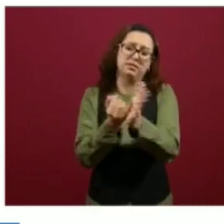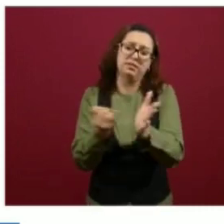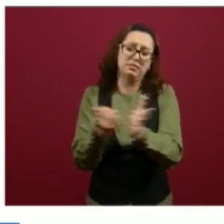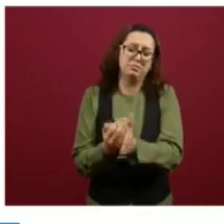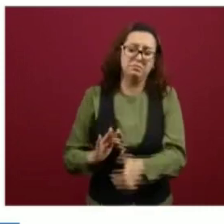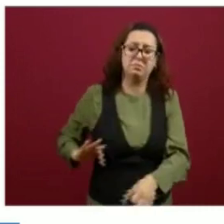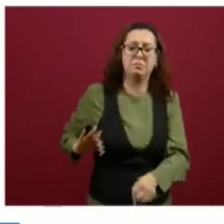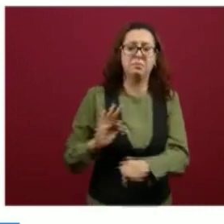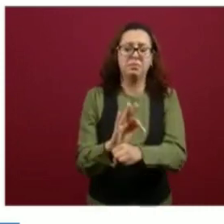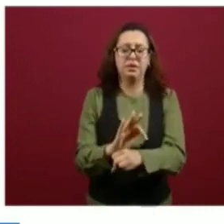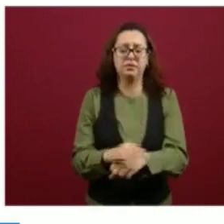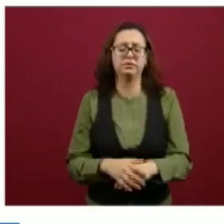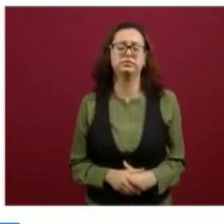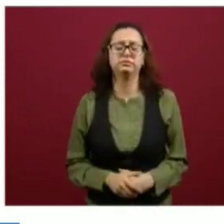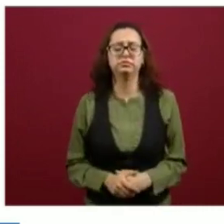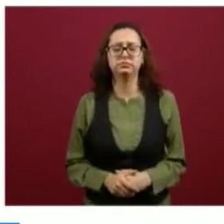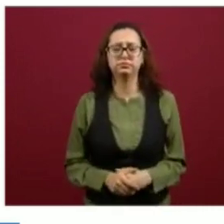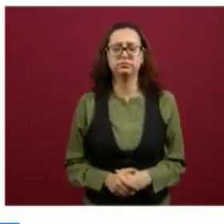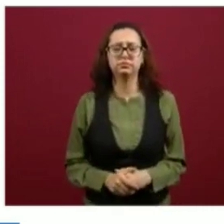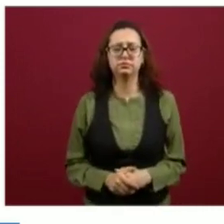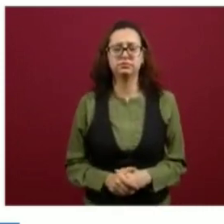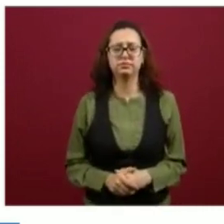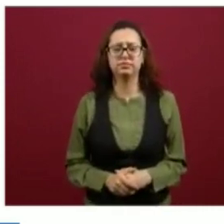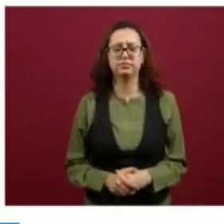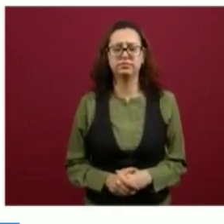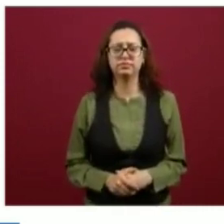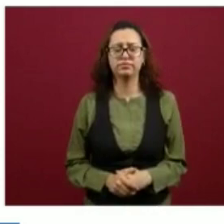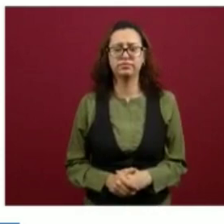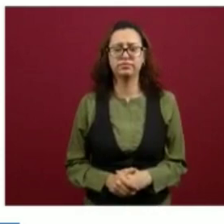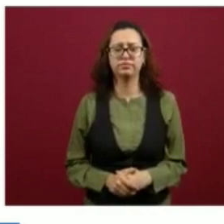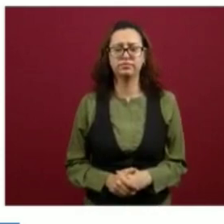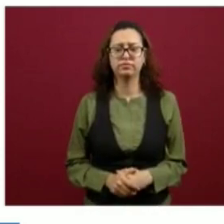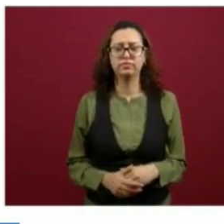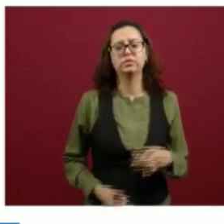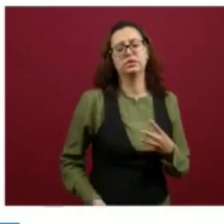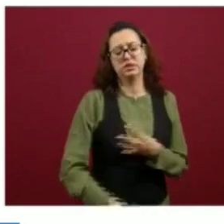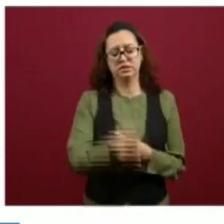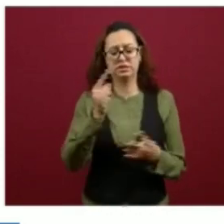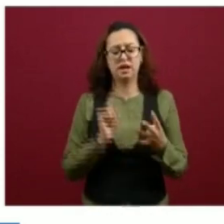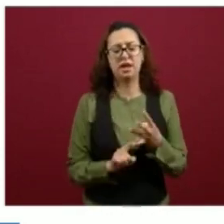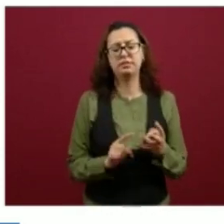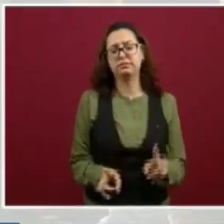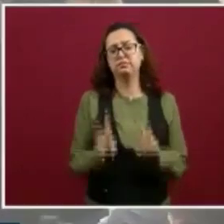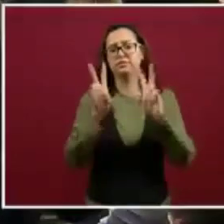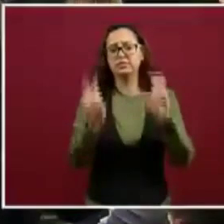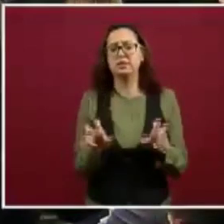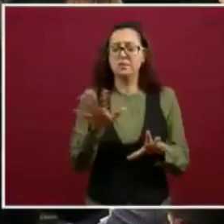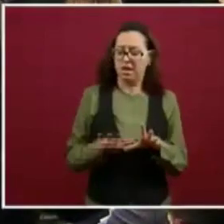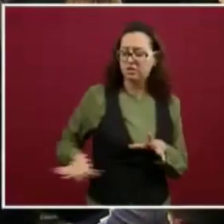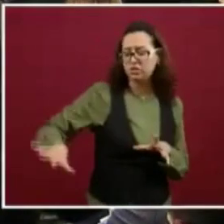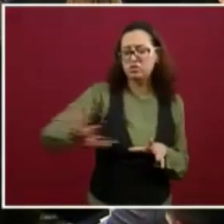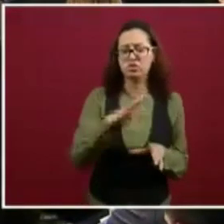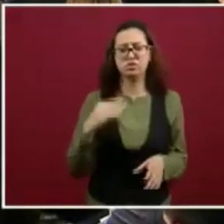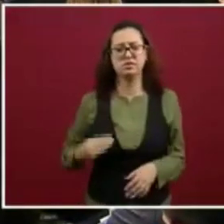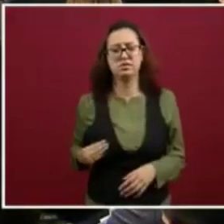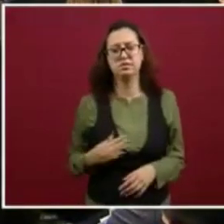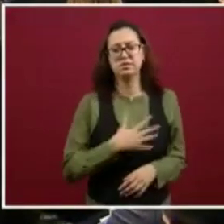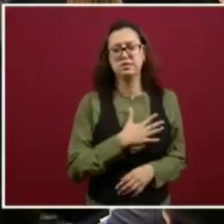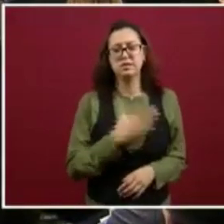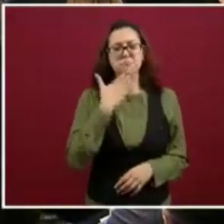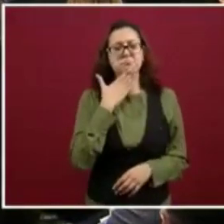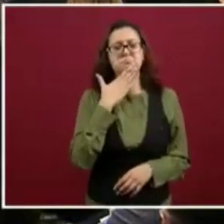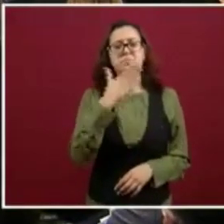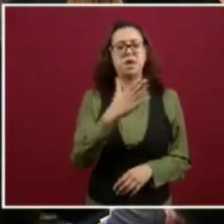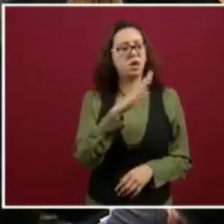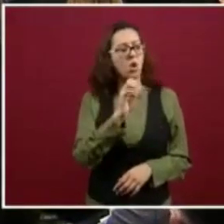puedan bancarizar. El bienestar social para nosotros, señor presidente, y esto lo hemos conversado con UNICEF, por